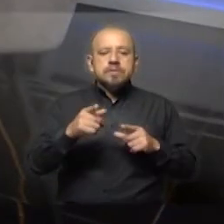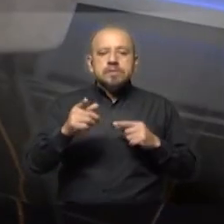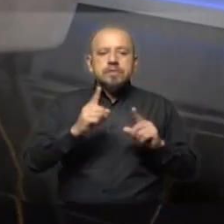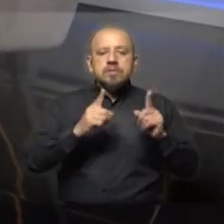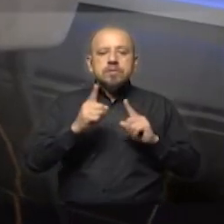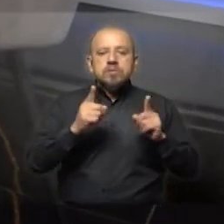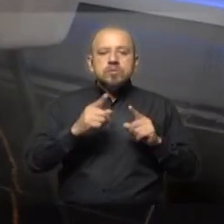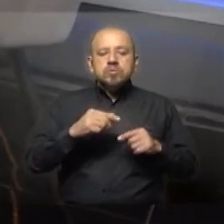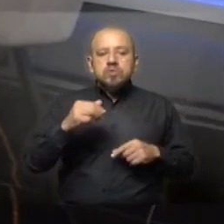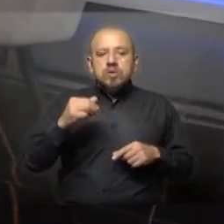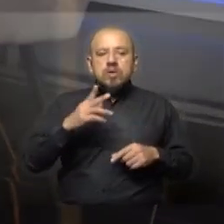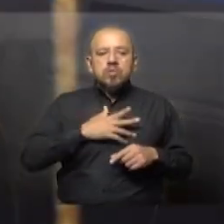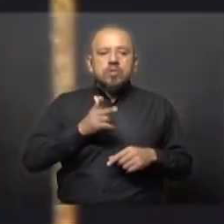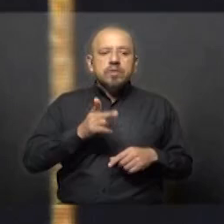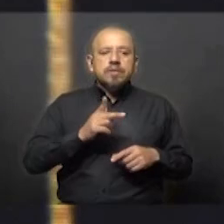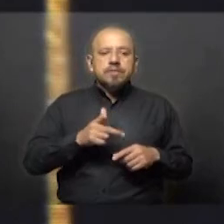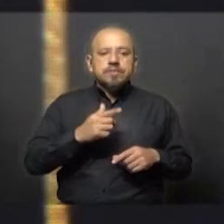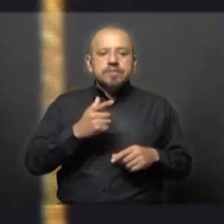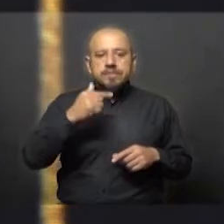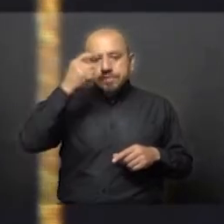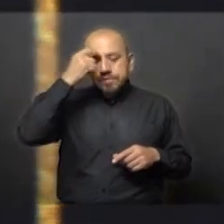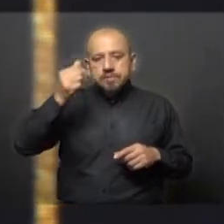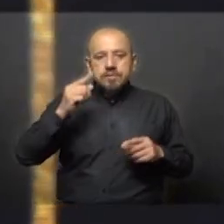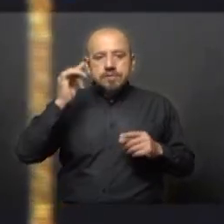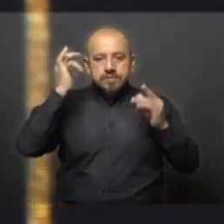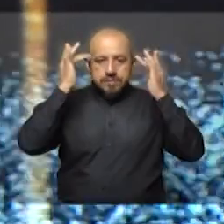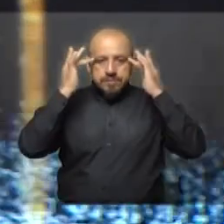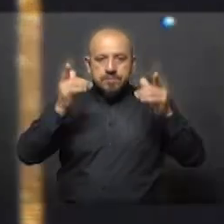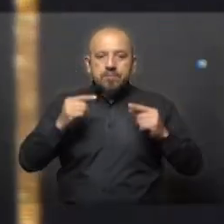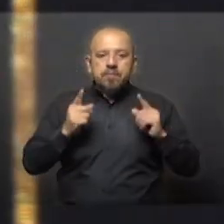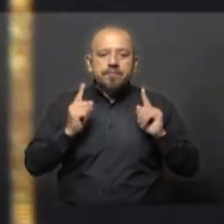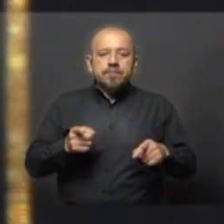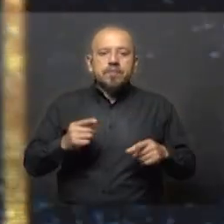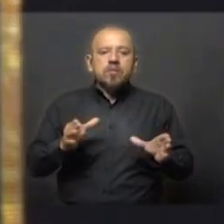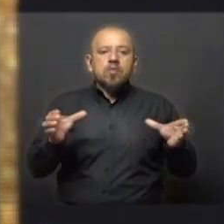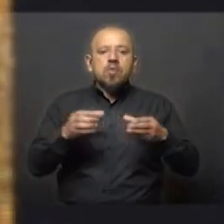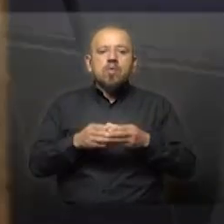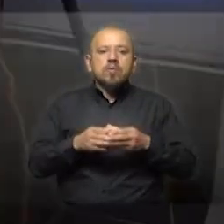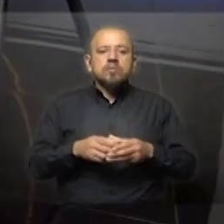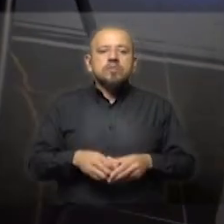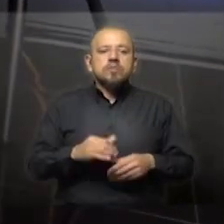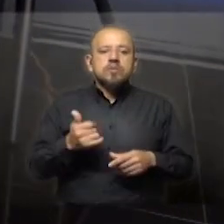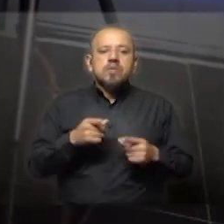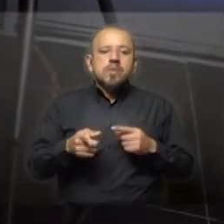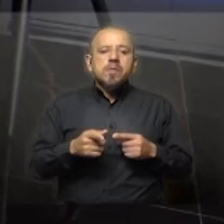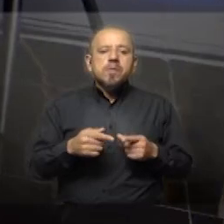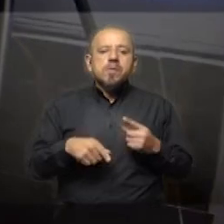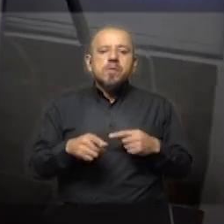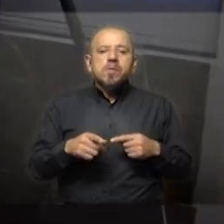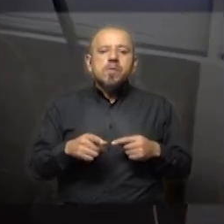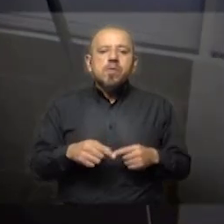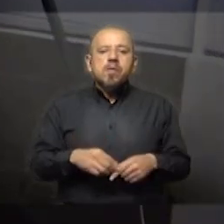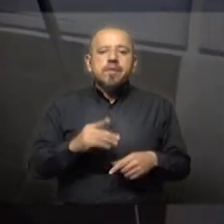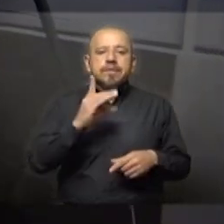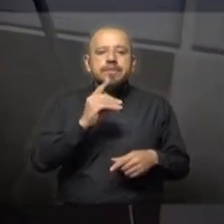de humanidades Y ciencias de la educación de la udelar y también integrante de un activo que ya nos ha acompañado en la letra chica que es